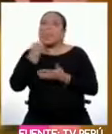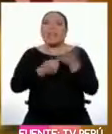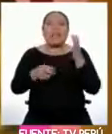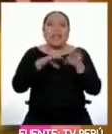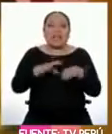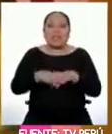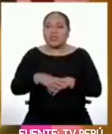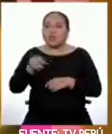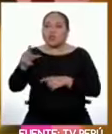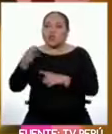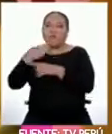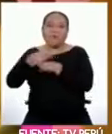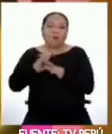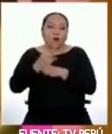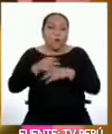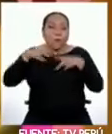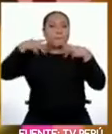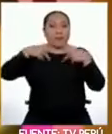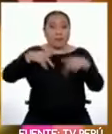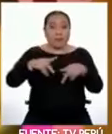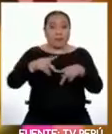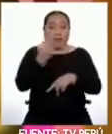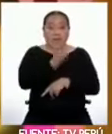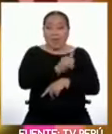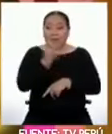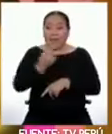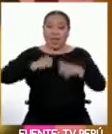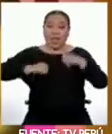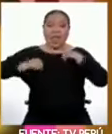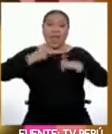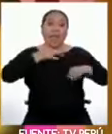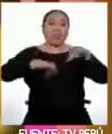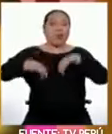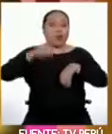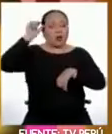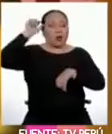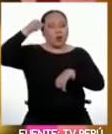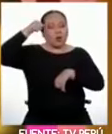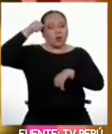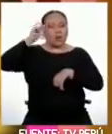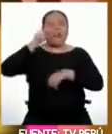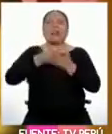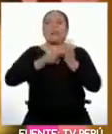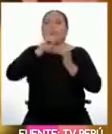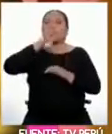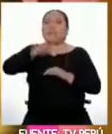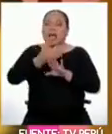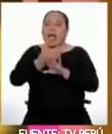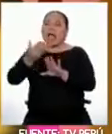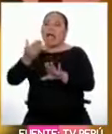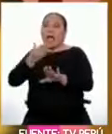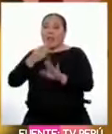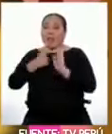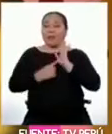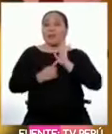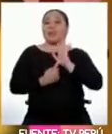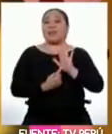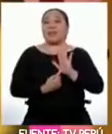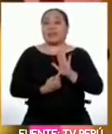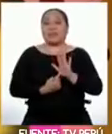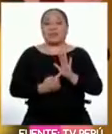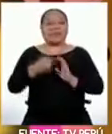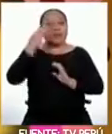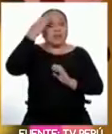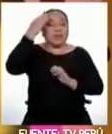intenciones. Permite que los actores ensayen y recuerden qué dirán antes de la presentación. Debemos tener en cuenta